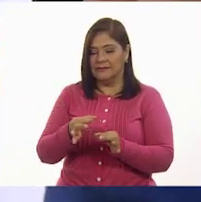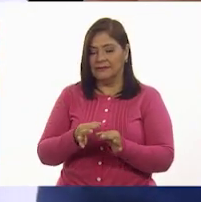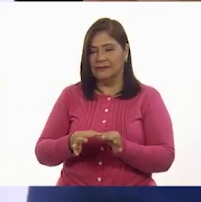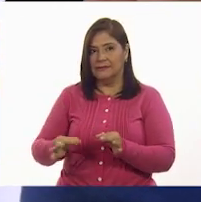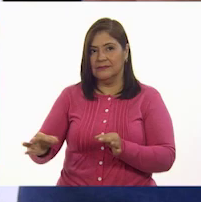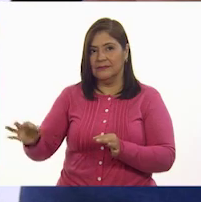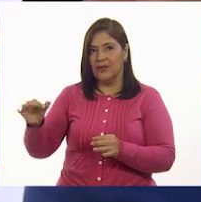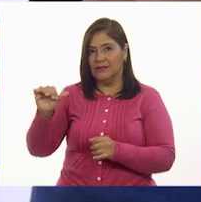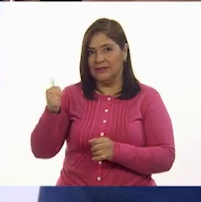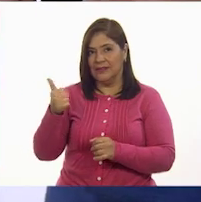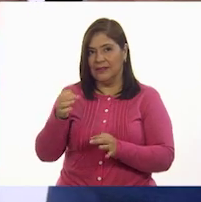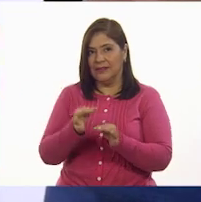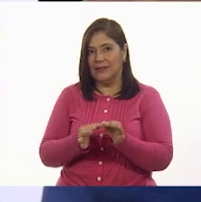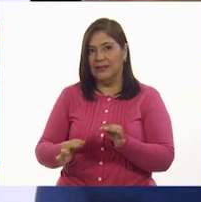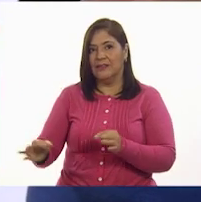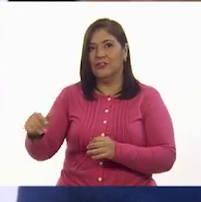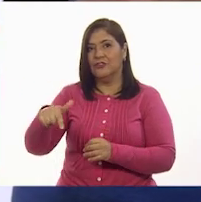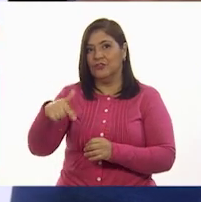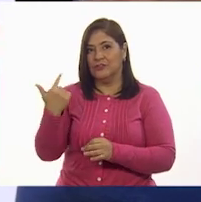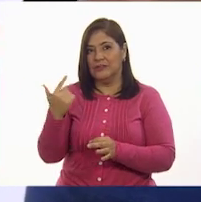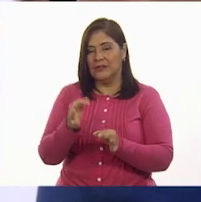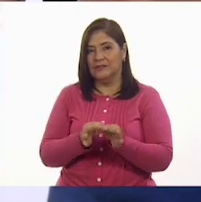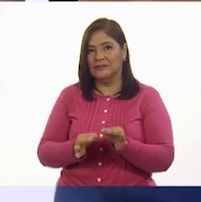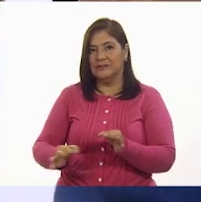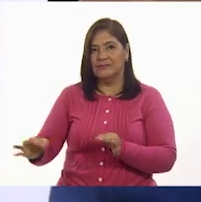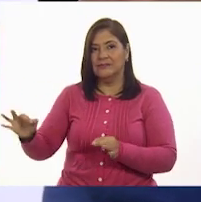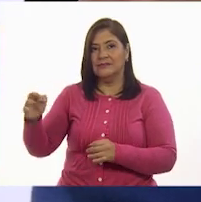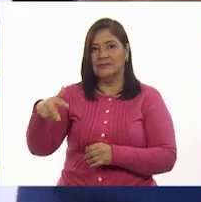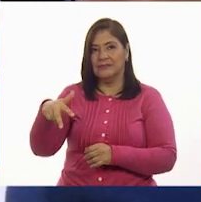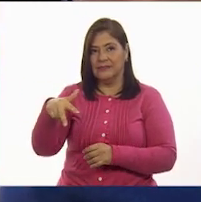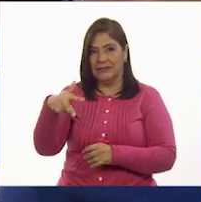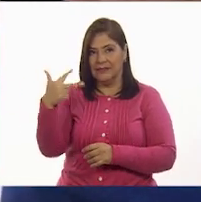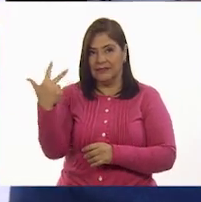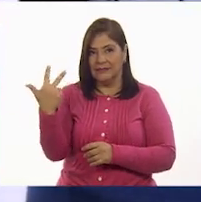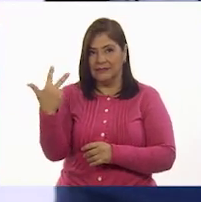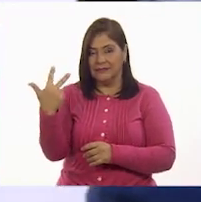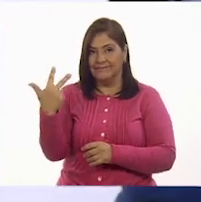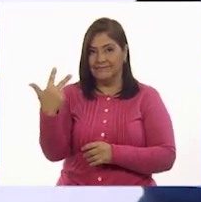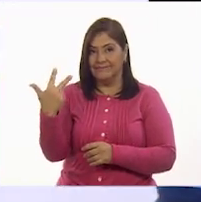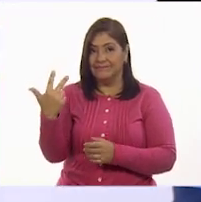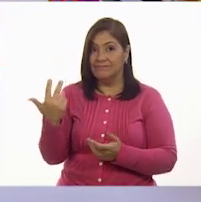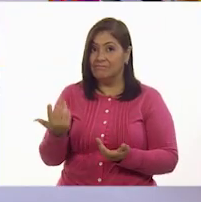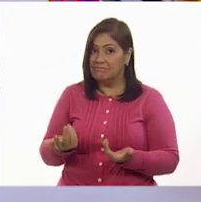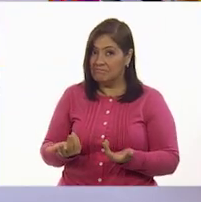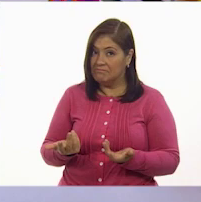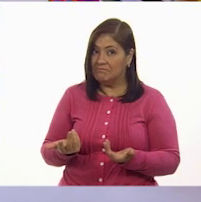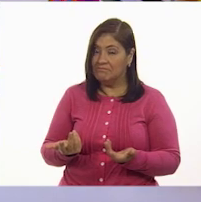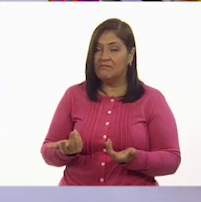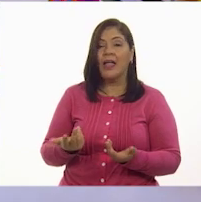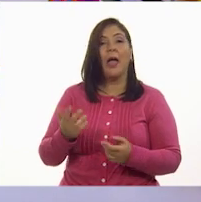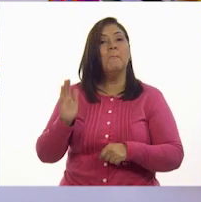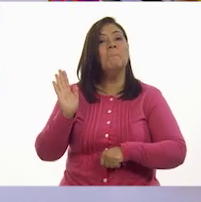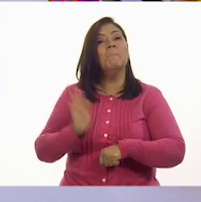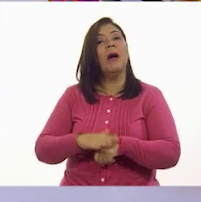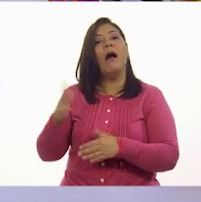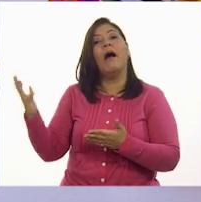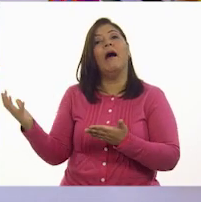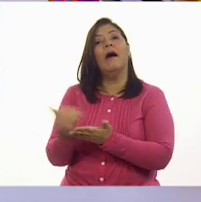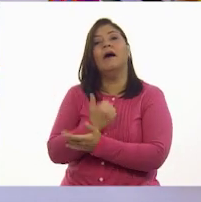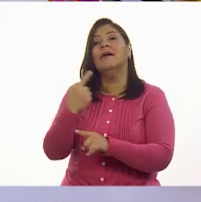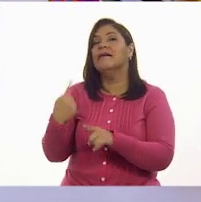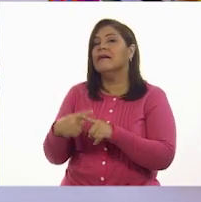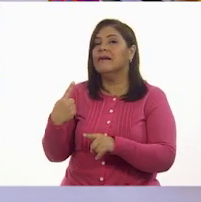diez, once, doce, trece. ¿Quién tuvo más? ¿Quién